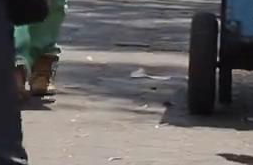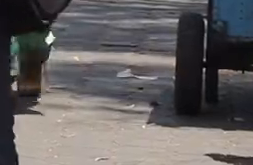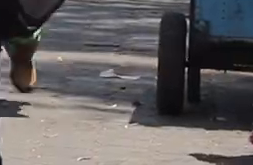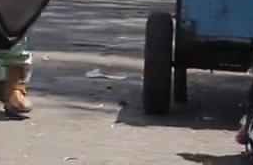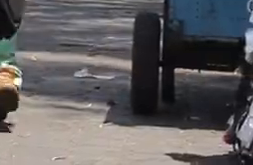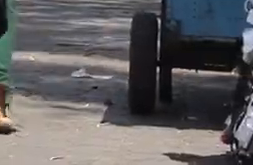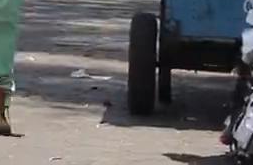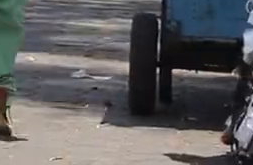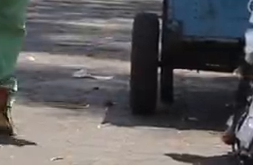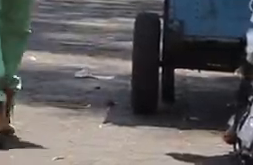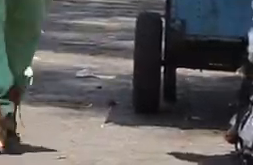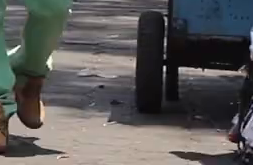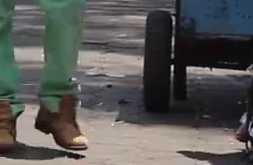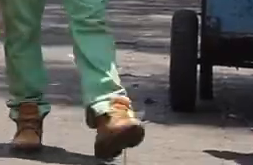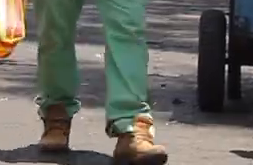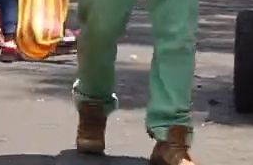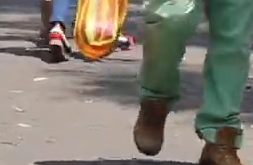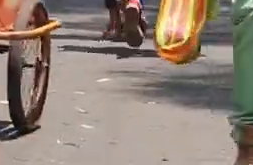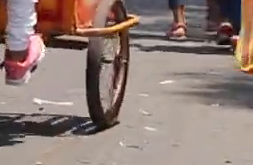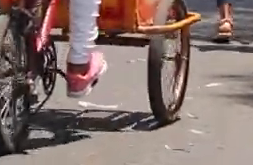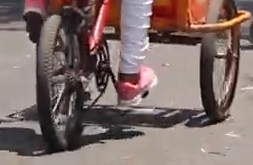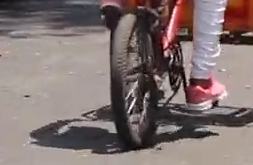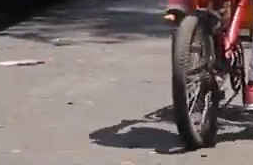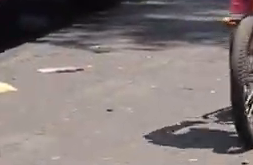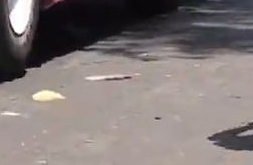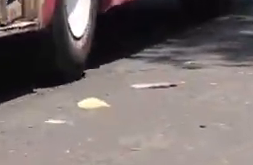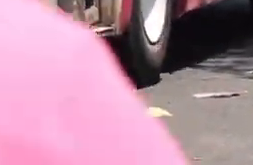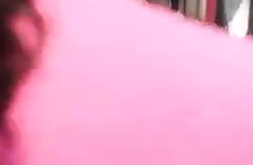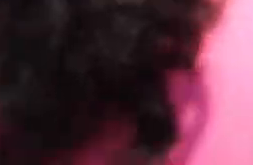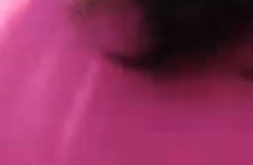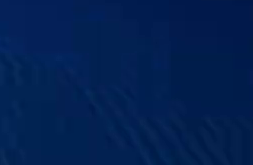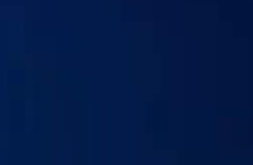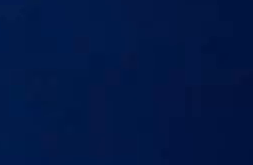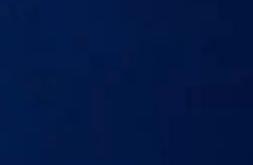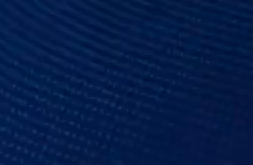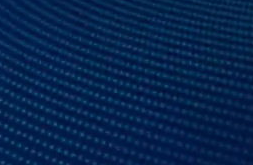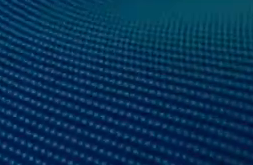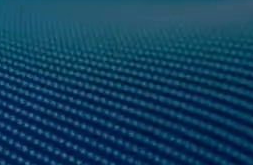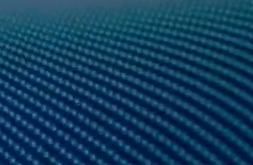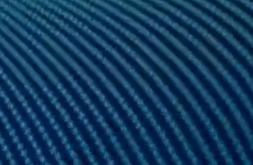de la canasta básica era de 17.300 córdobas al mes de mayo.